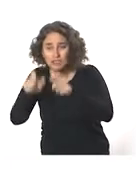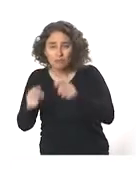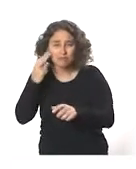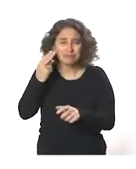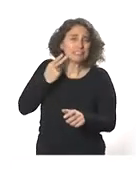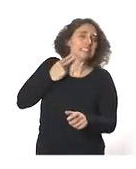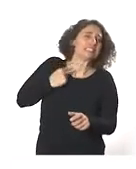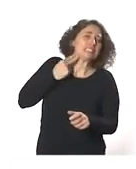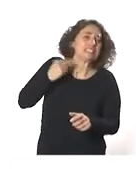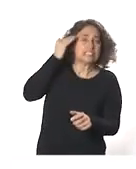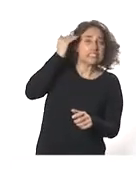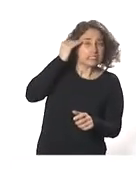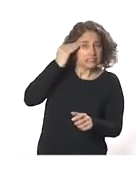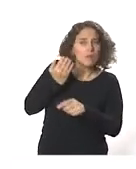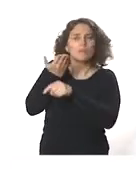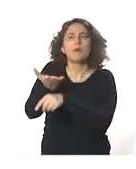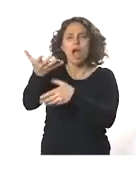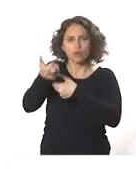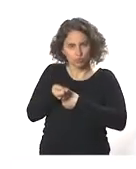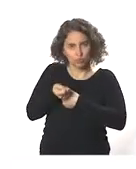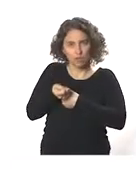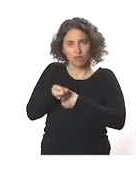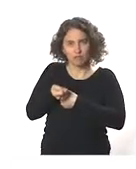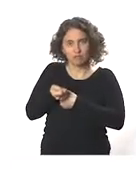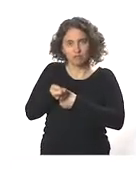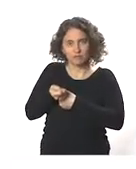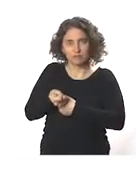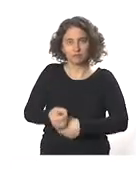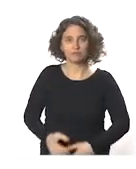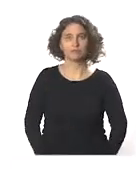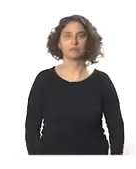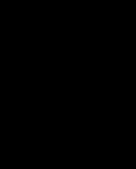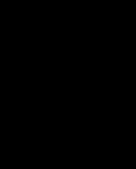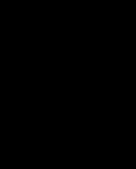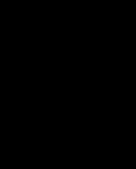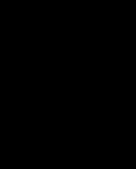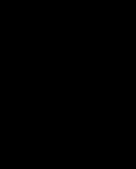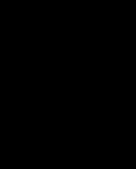de tu entorno se encuentra en situación de consumo problemático, comunícate al asterisco 1020.